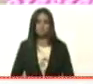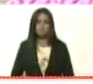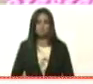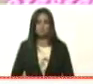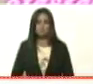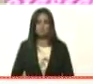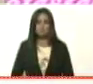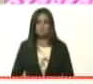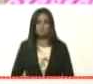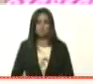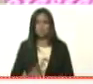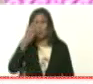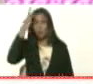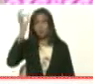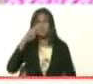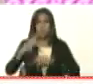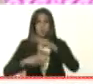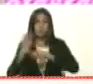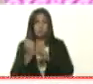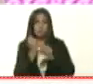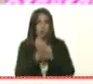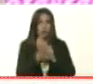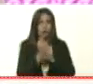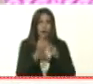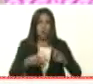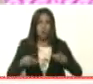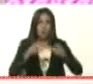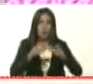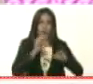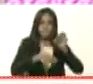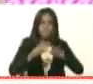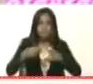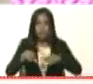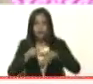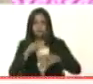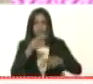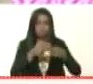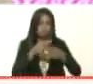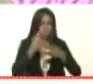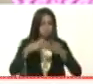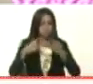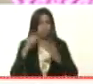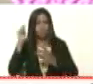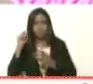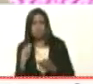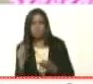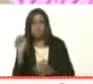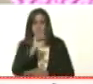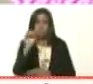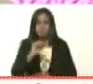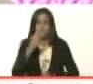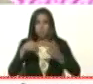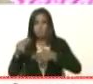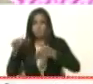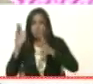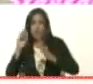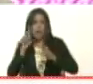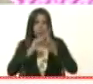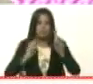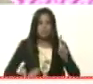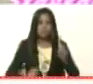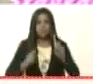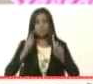los consejos productivos de trabajadores al sector minero, hidrocarburos, turismo, automotriz, construcción,